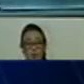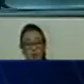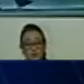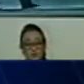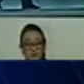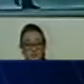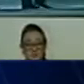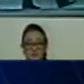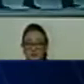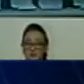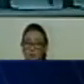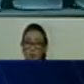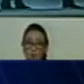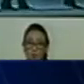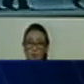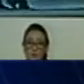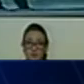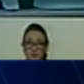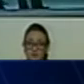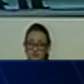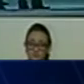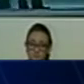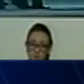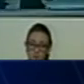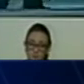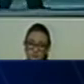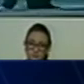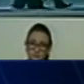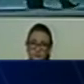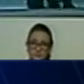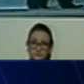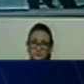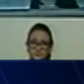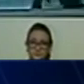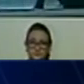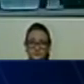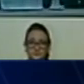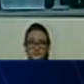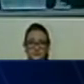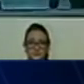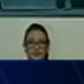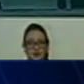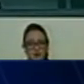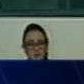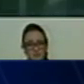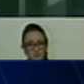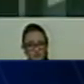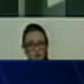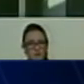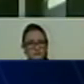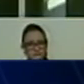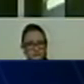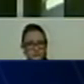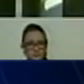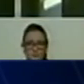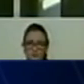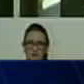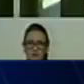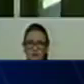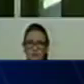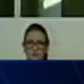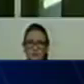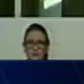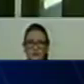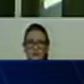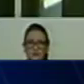inscrito 4 candidatos a la presidencia de la República, reconocidos así, a la candidatura para la presidencia de la República,